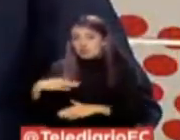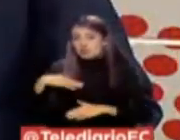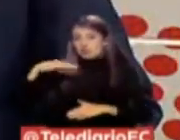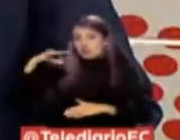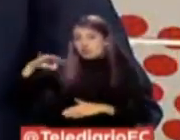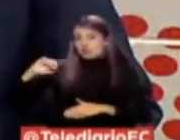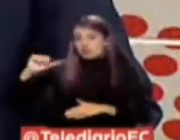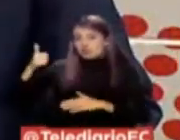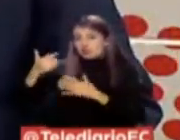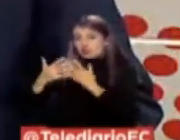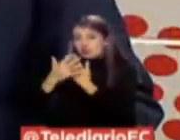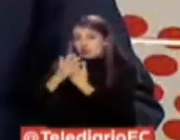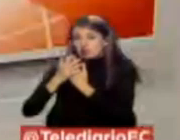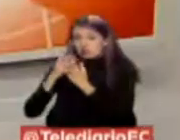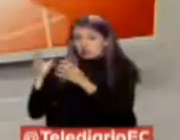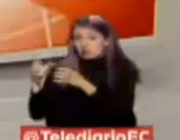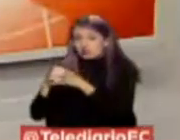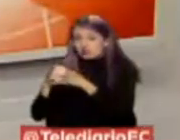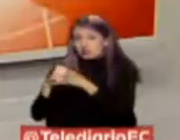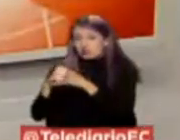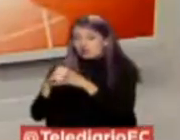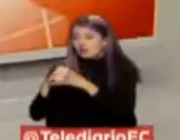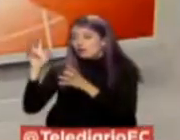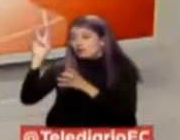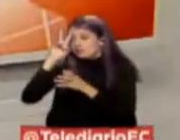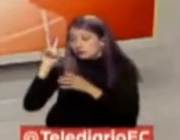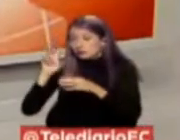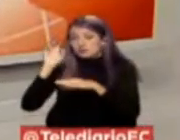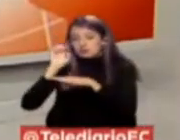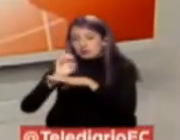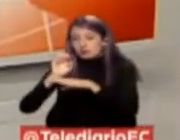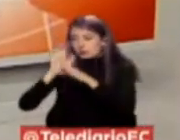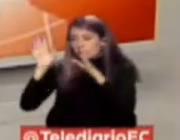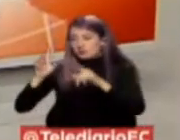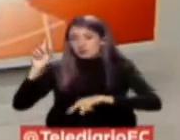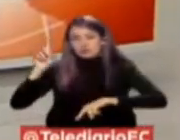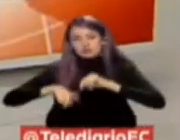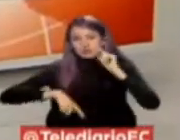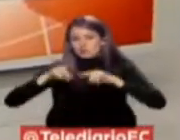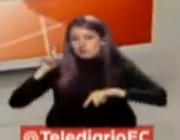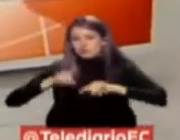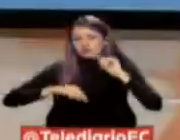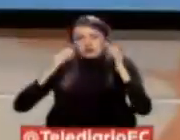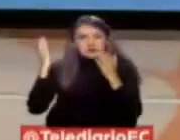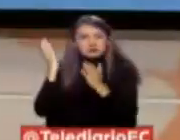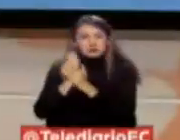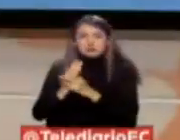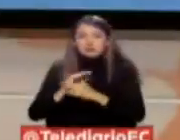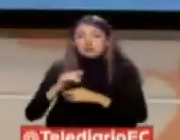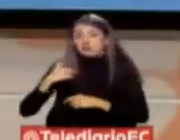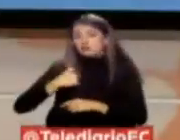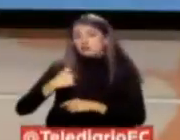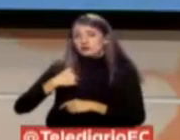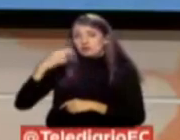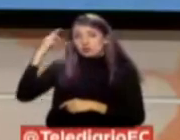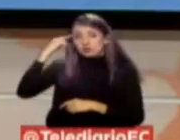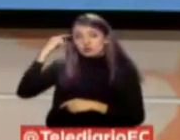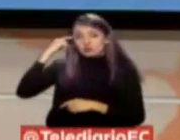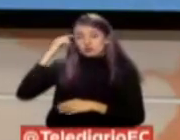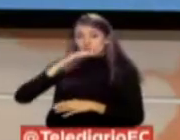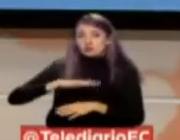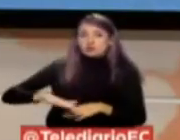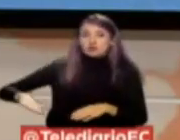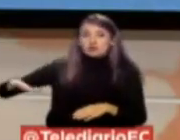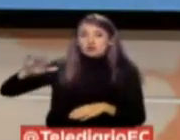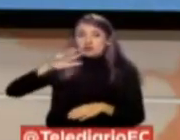otros delincuentes. No va a suceder, pero ni con los venezolanos, ni con los ecuatorianos, ni con otras personas de otra nacionalidad. Creo que lo que tenemos que hacer aquí, Eduardo, y ahí ustedes como